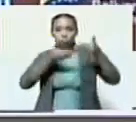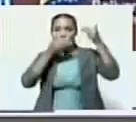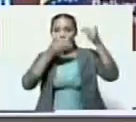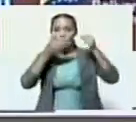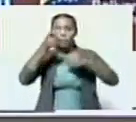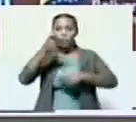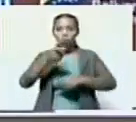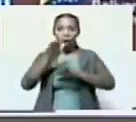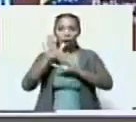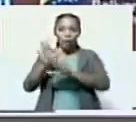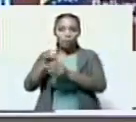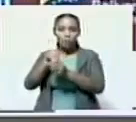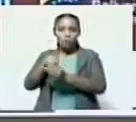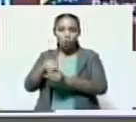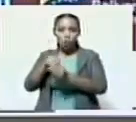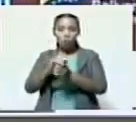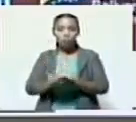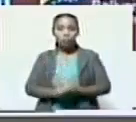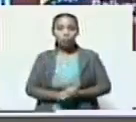personas allí,